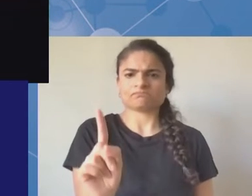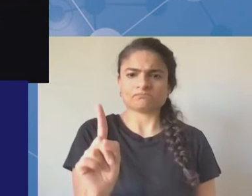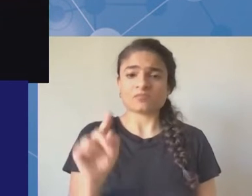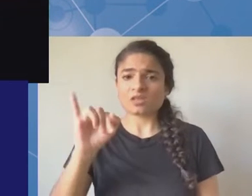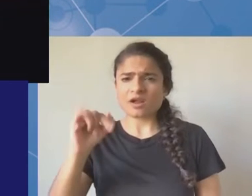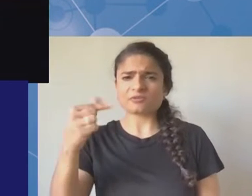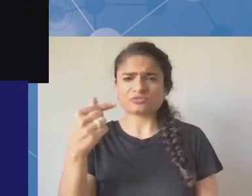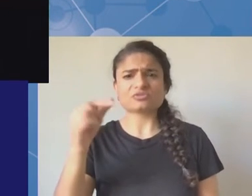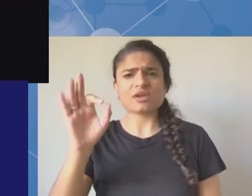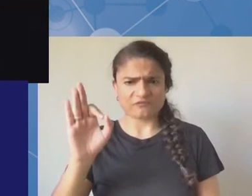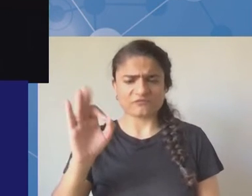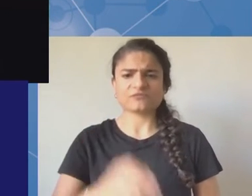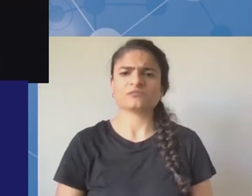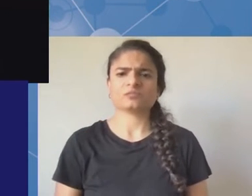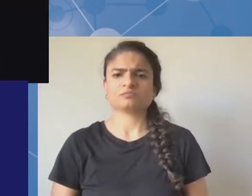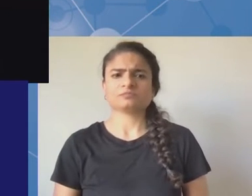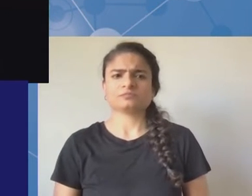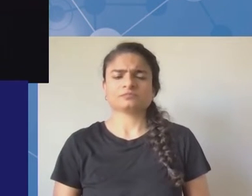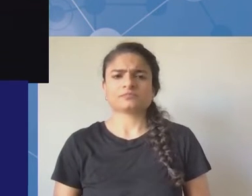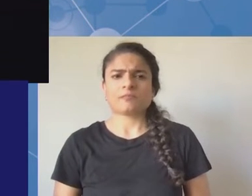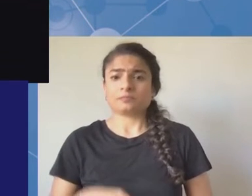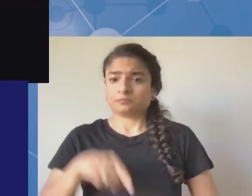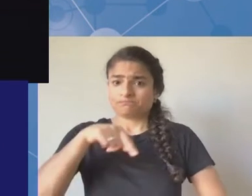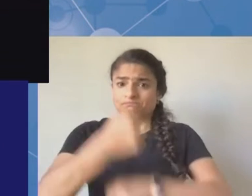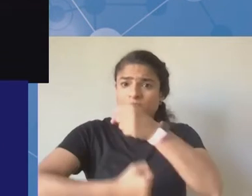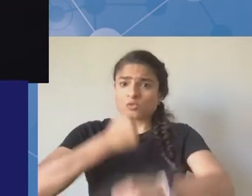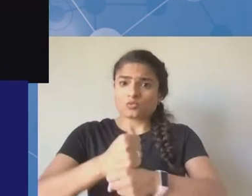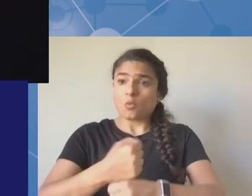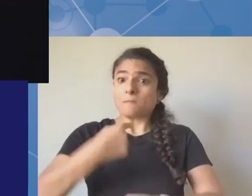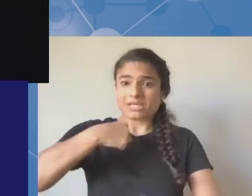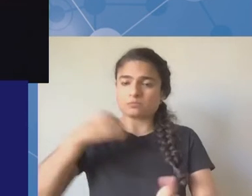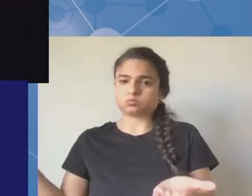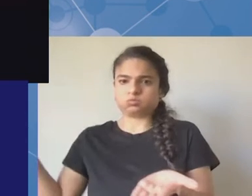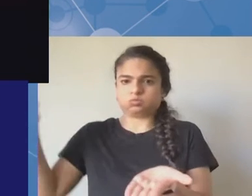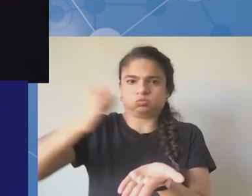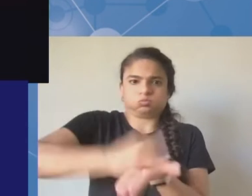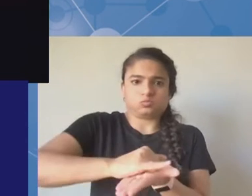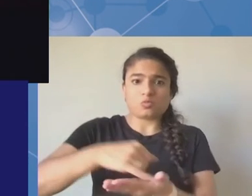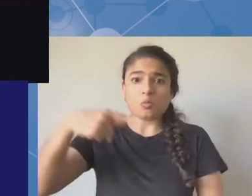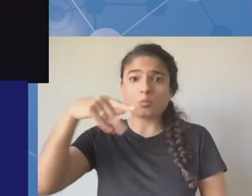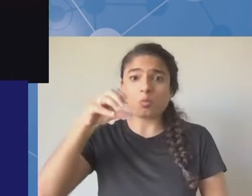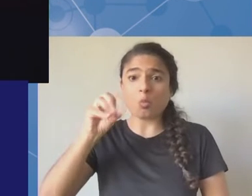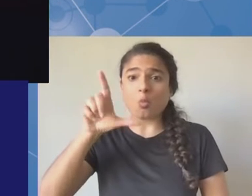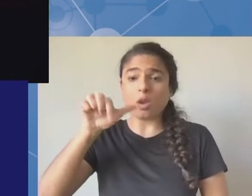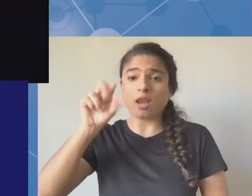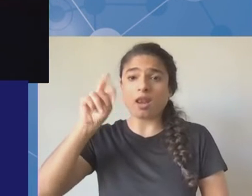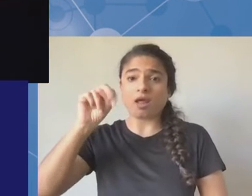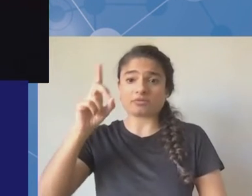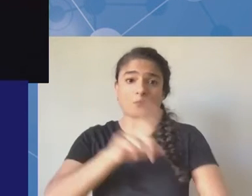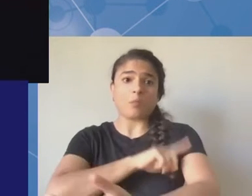He participado en la cumbre IGF este año en Katowice. Me gustaría agradecer a los organizadores de Polonia